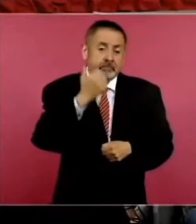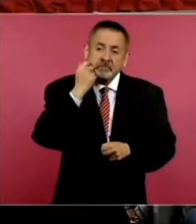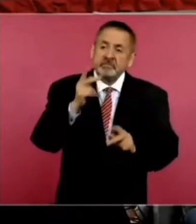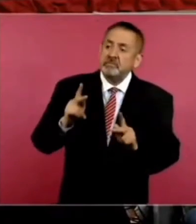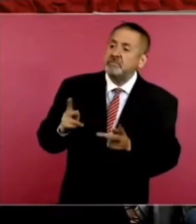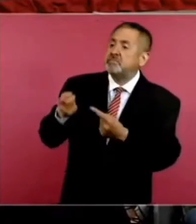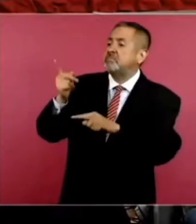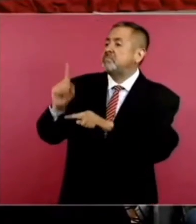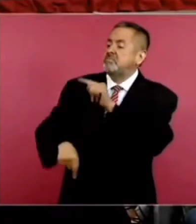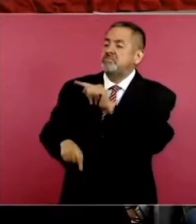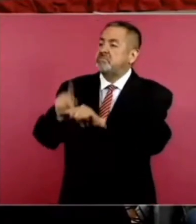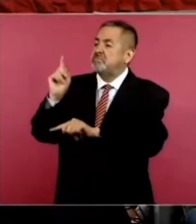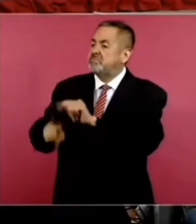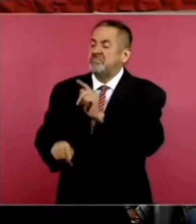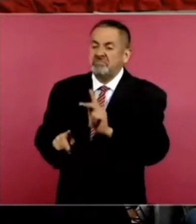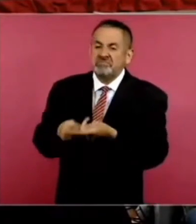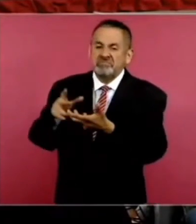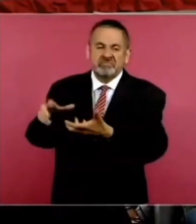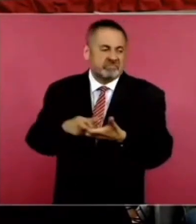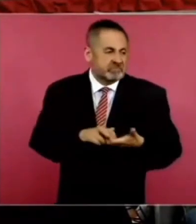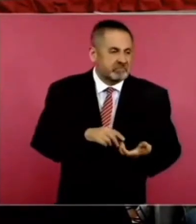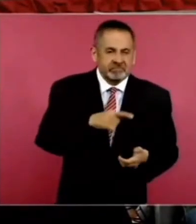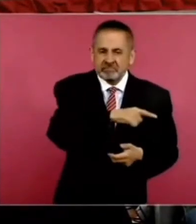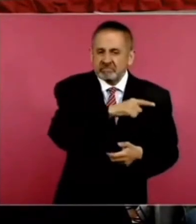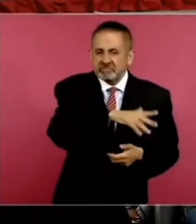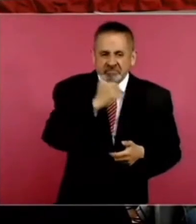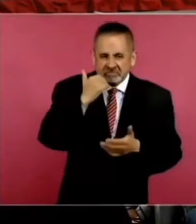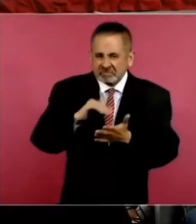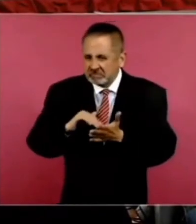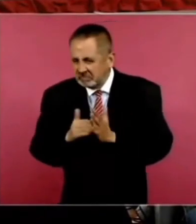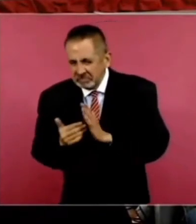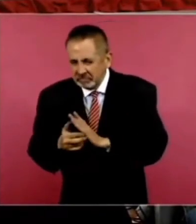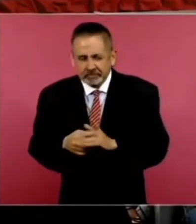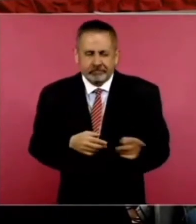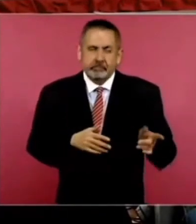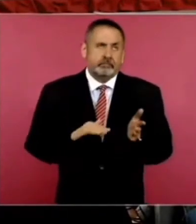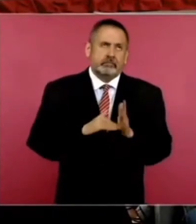intentarán por medios sutiles, no tanto,